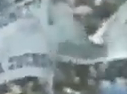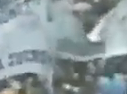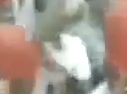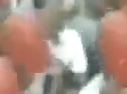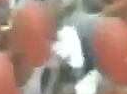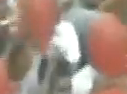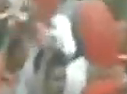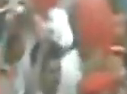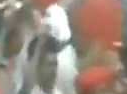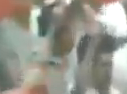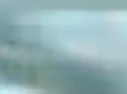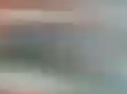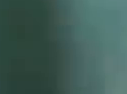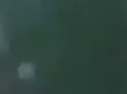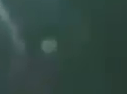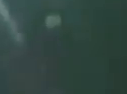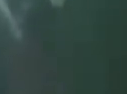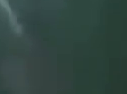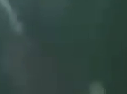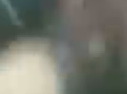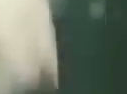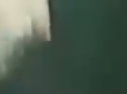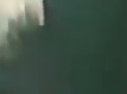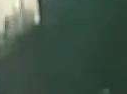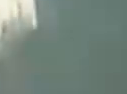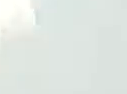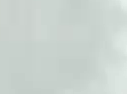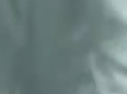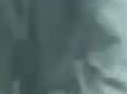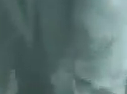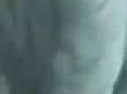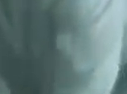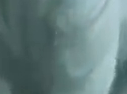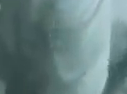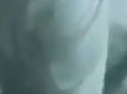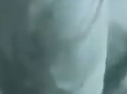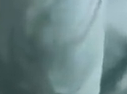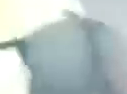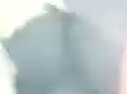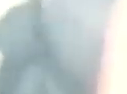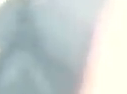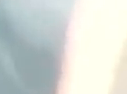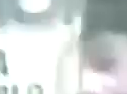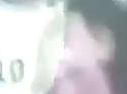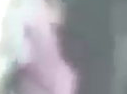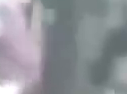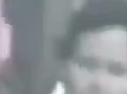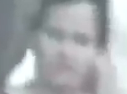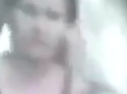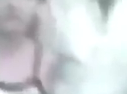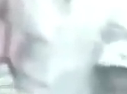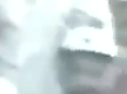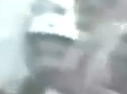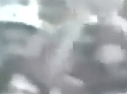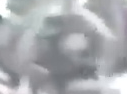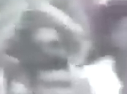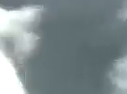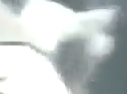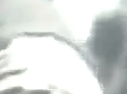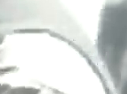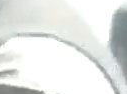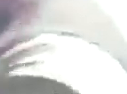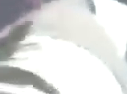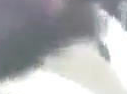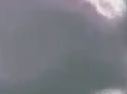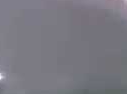continente y lo está demostrando de nuevo. 6 de diciembre quedará inscrito en las páginas de la nueva historia. Seamos todos, pues, unidos,